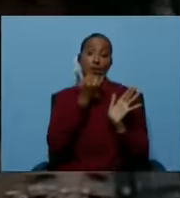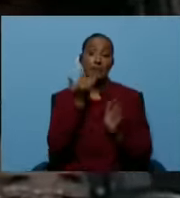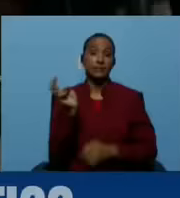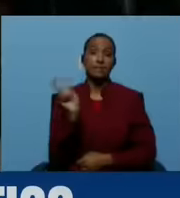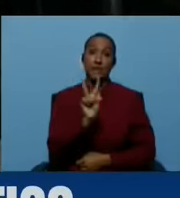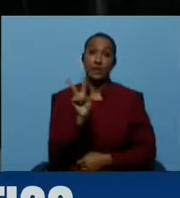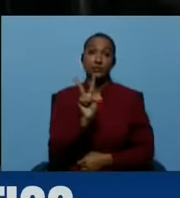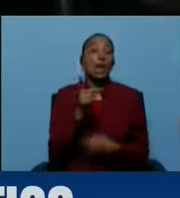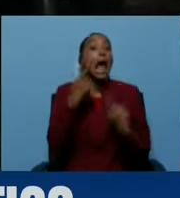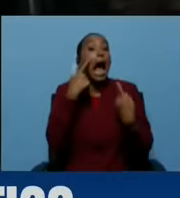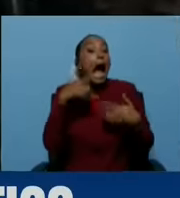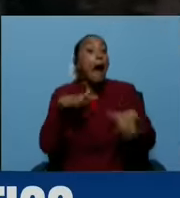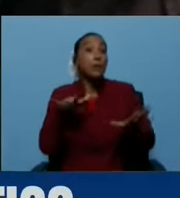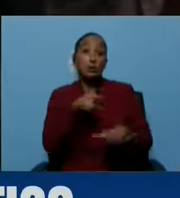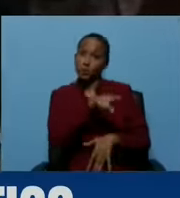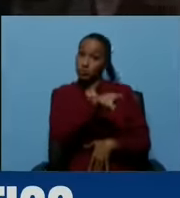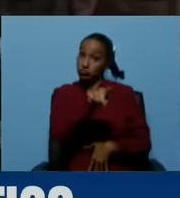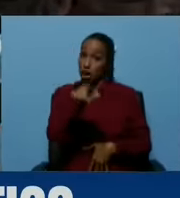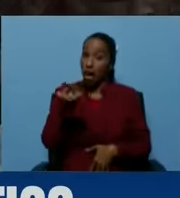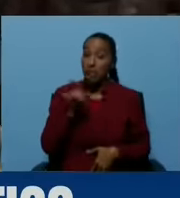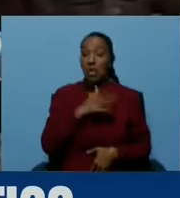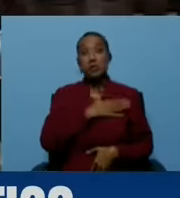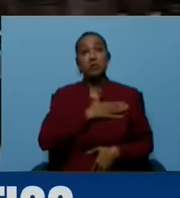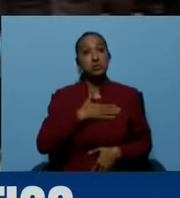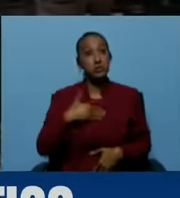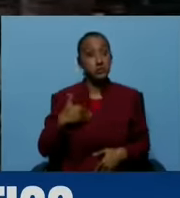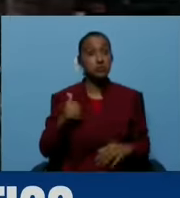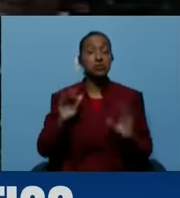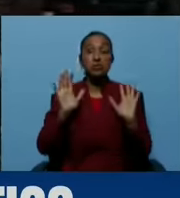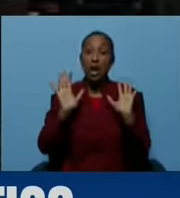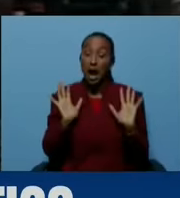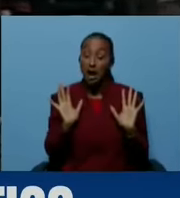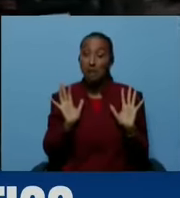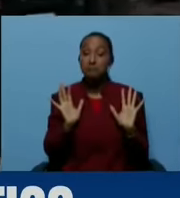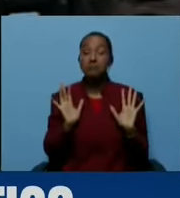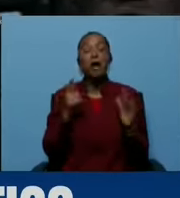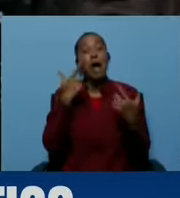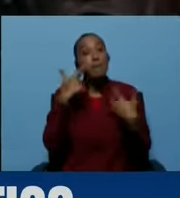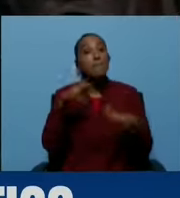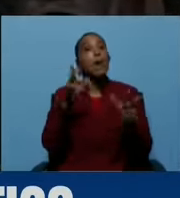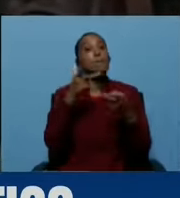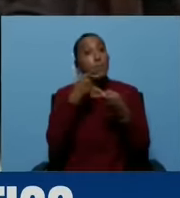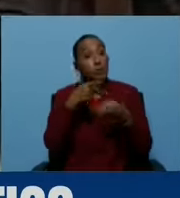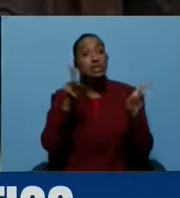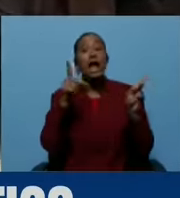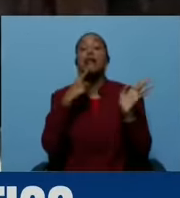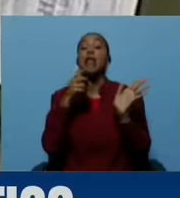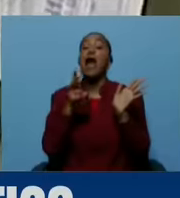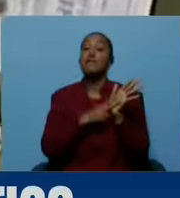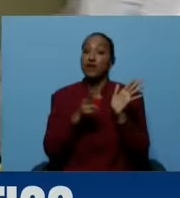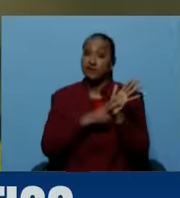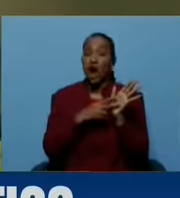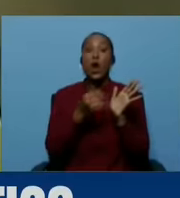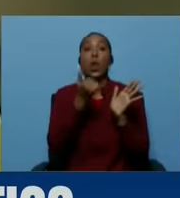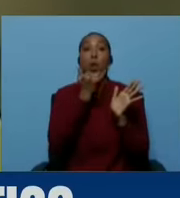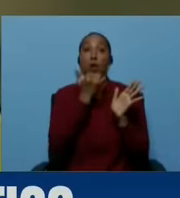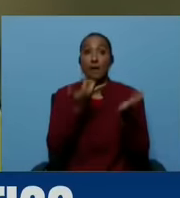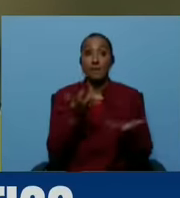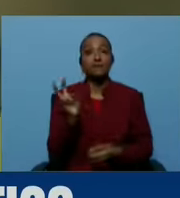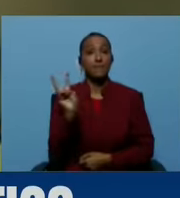A ver si tienen a bien, casi que un poema, publicar la verdad de lo que está ocurriendo en